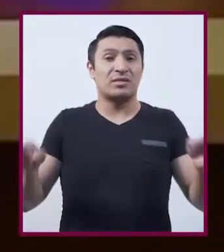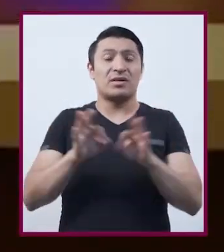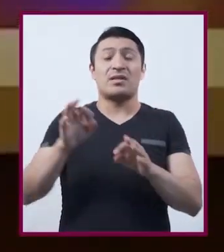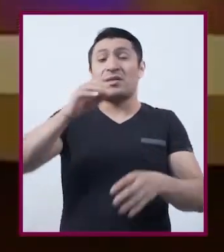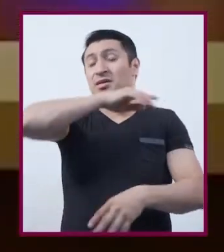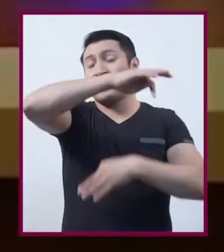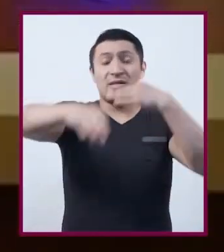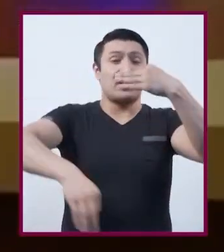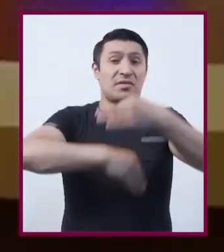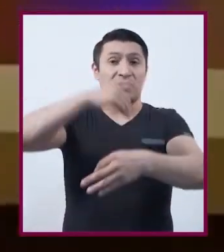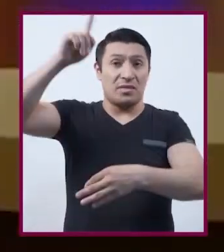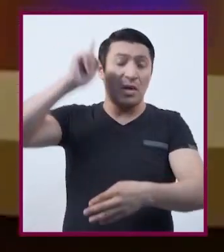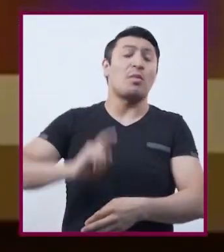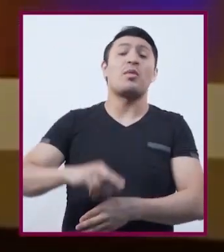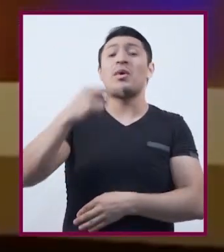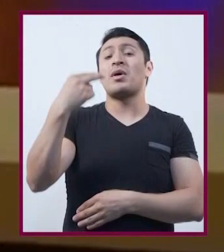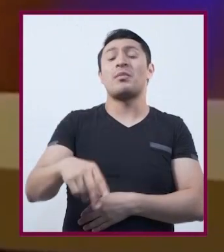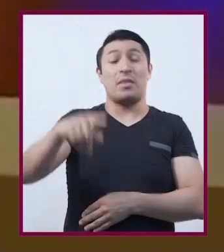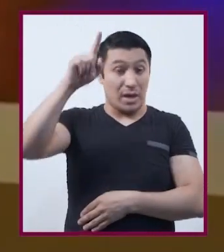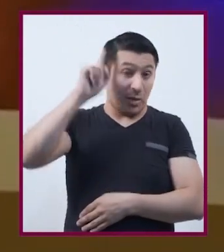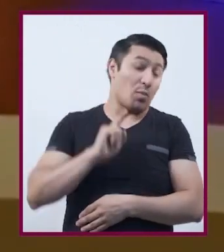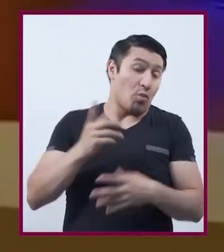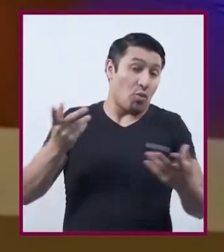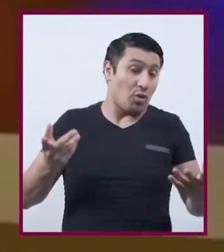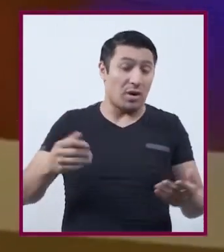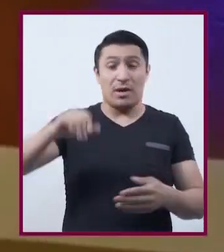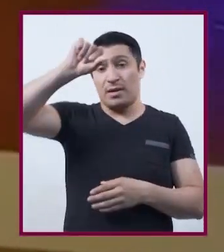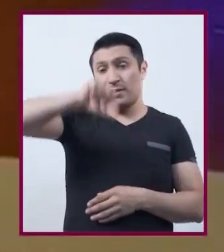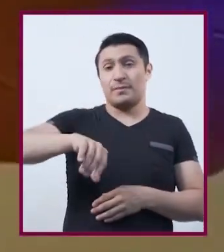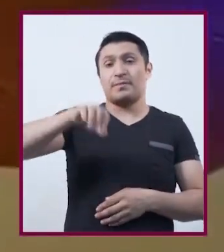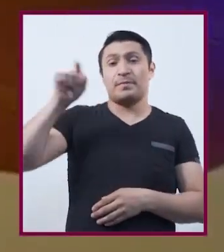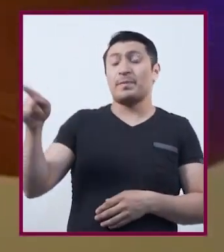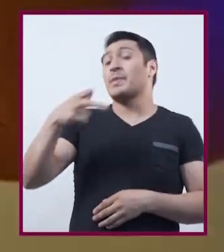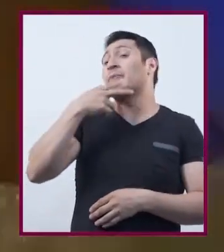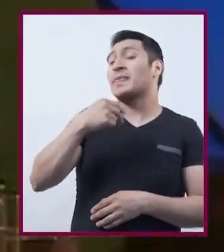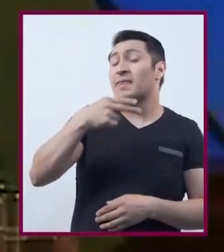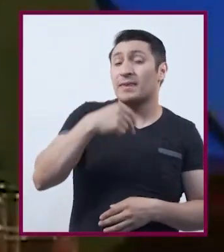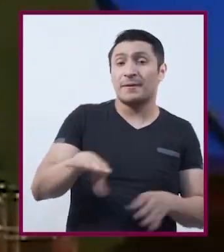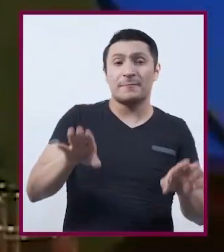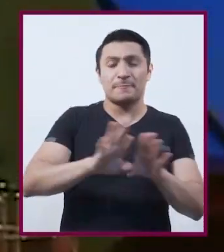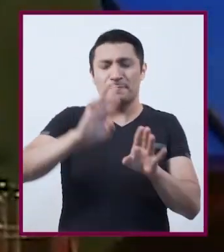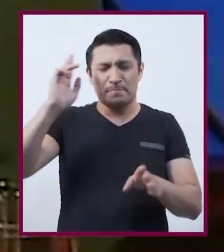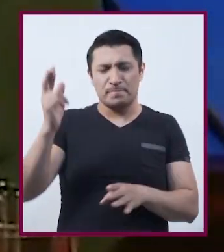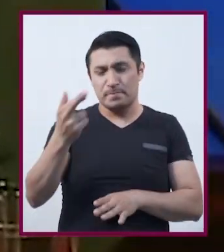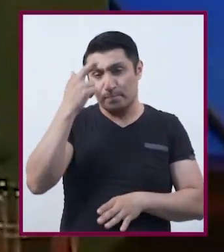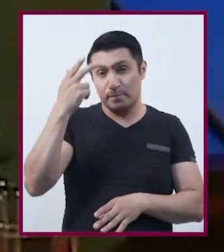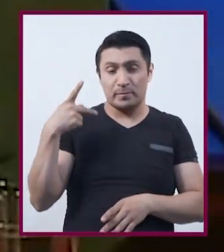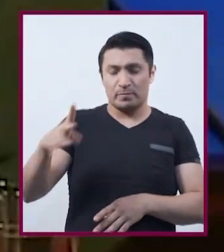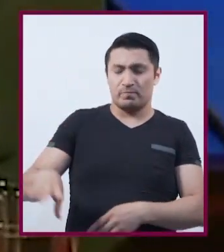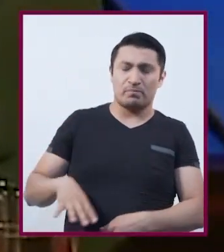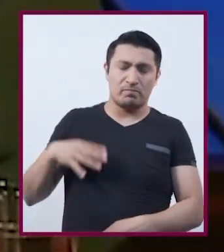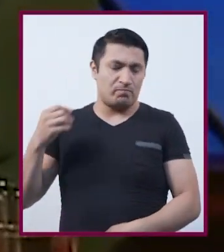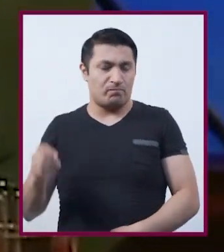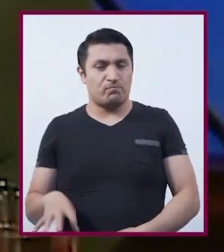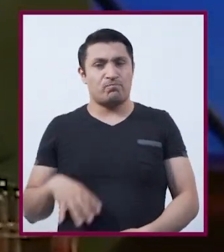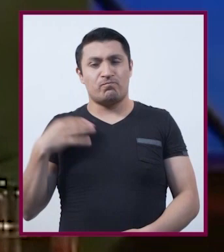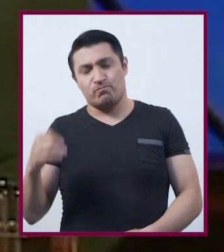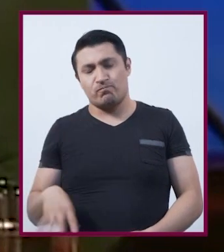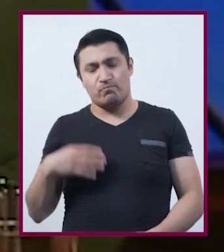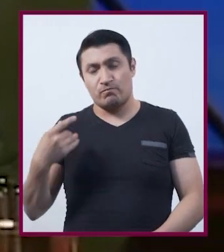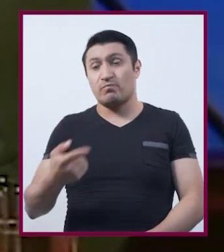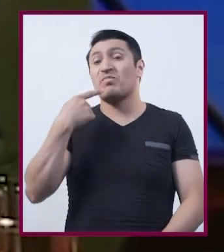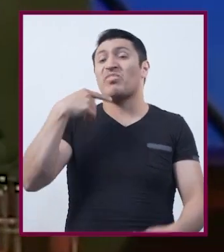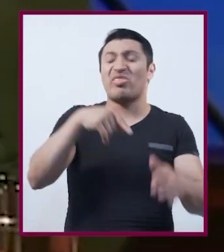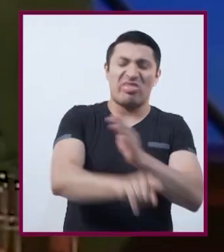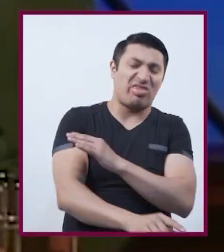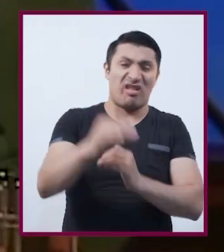recordado por su lucha incansable por denunciar la desigualdad y la injusticia y recuperar las tradiciones más hondas de